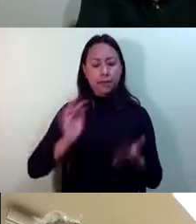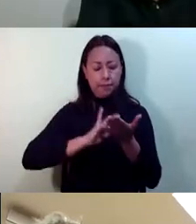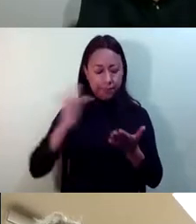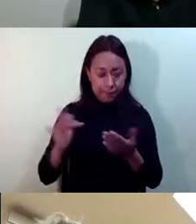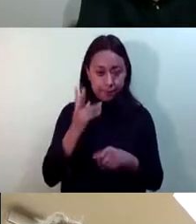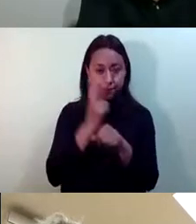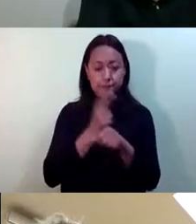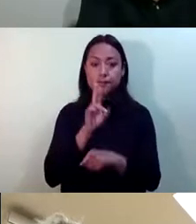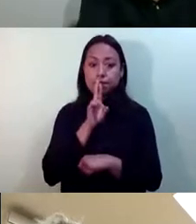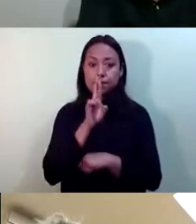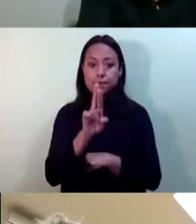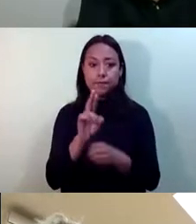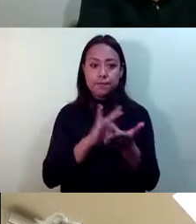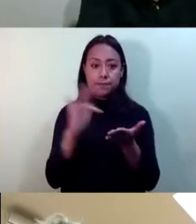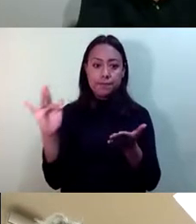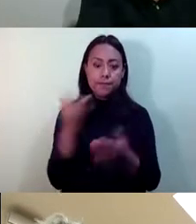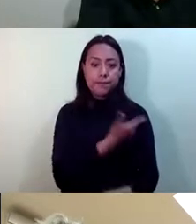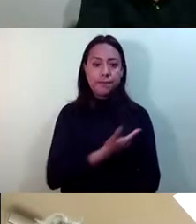Agradezco la segunda respuesta. Gracias, Presidenta.